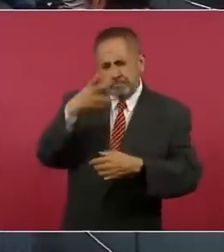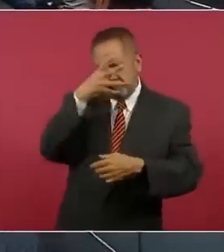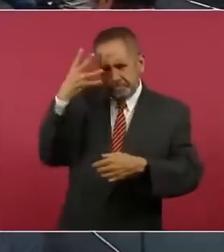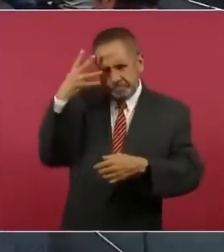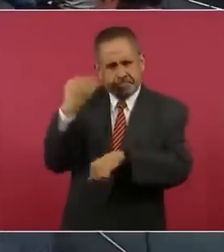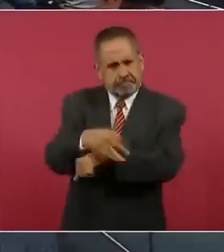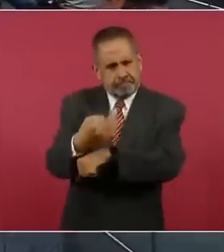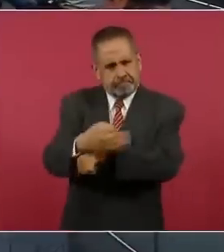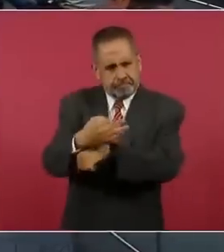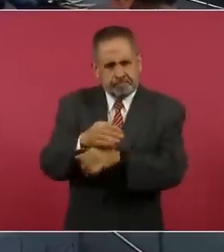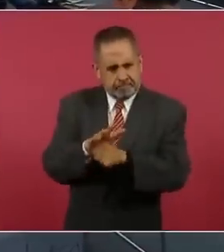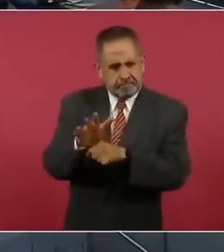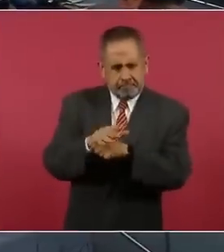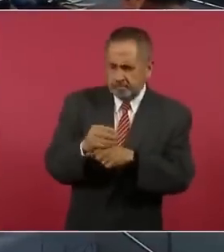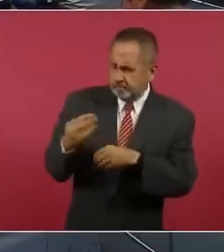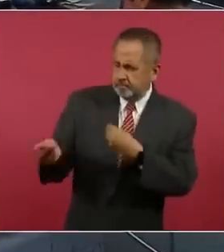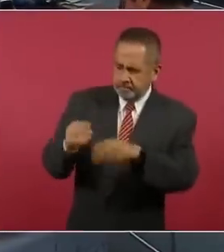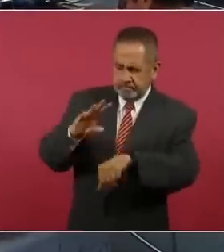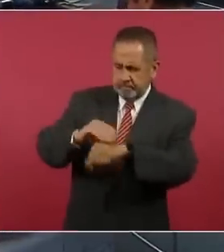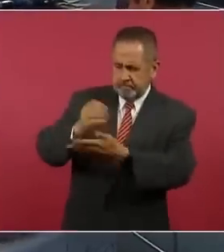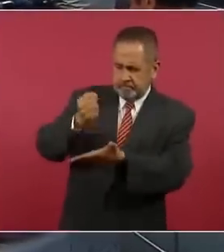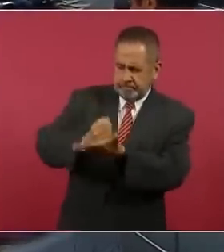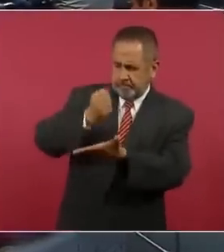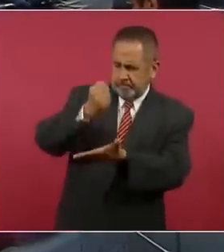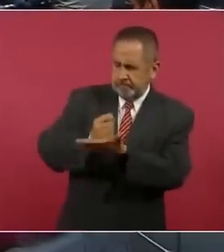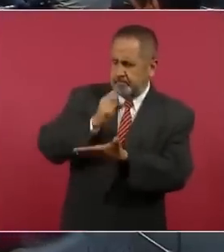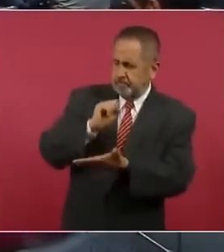suficiente de permisos, de visas,